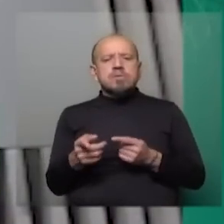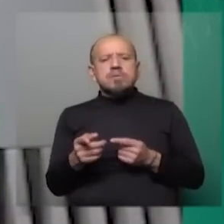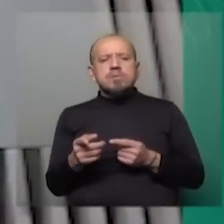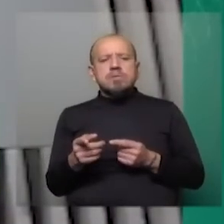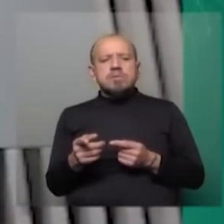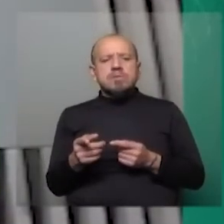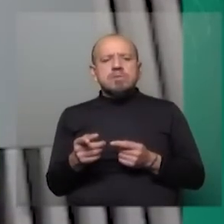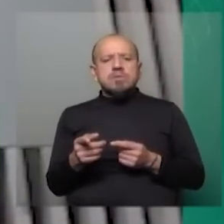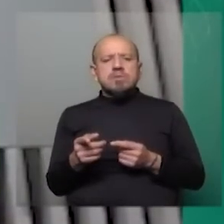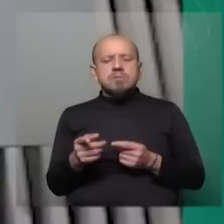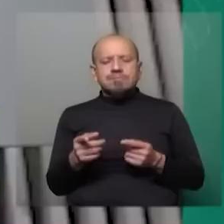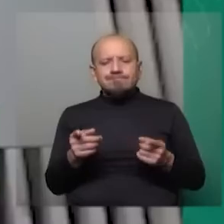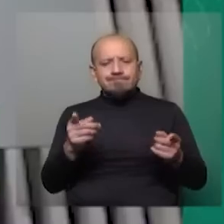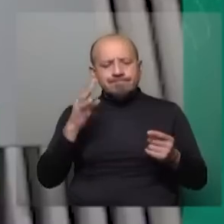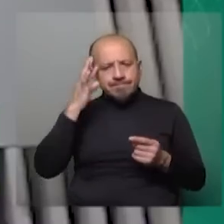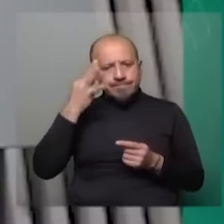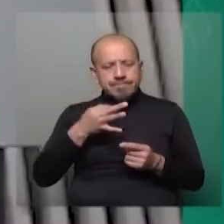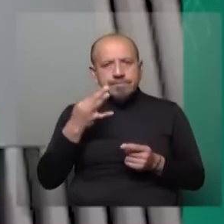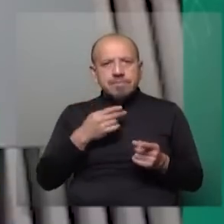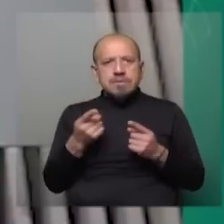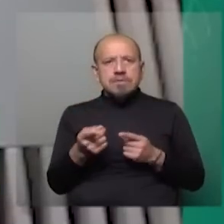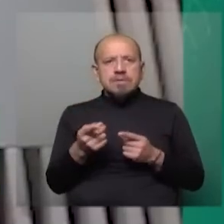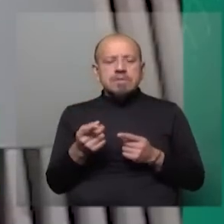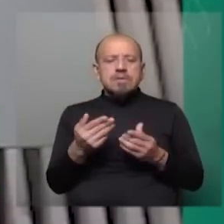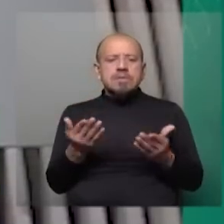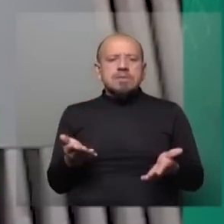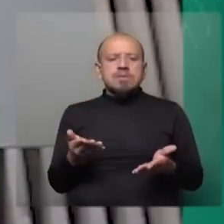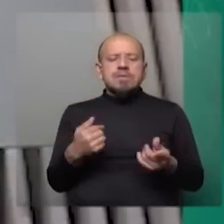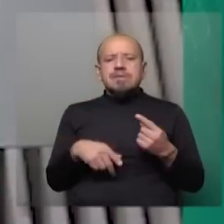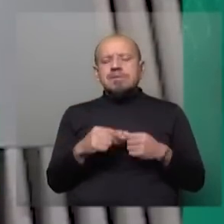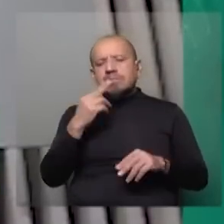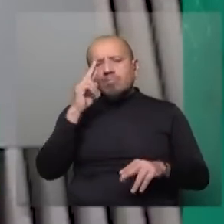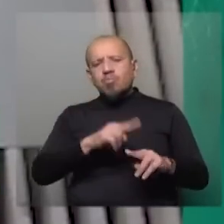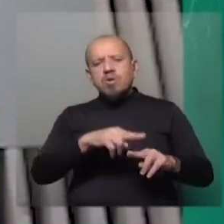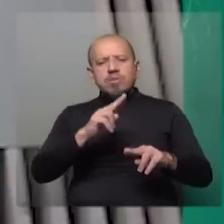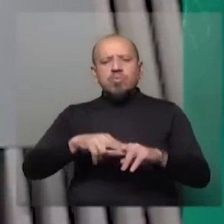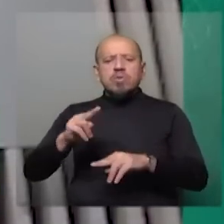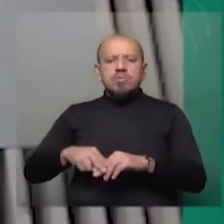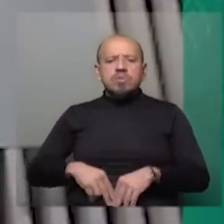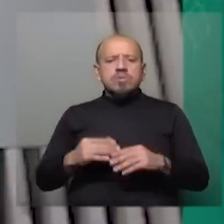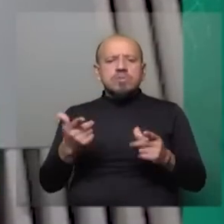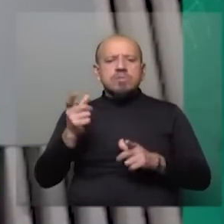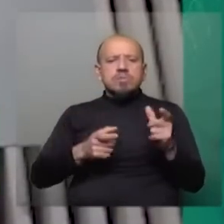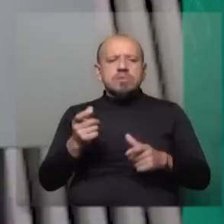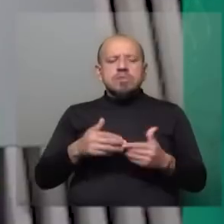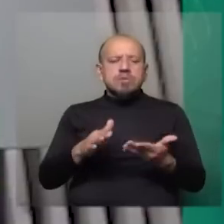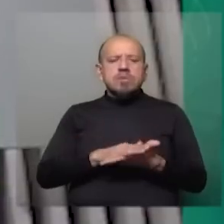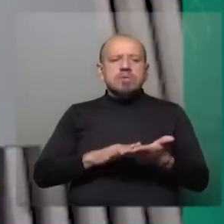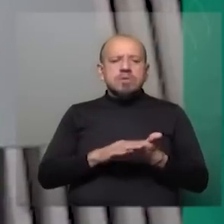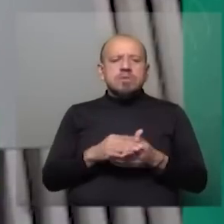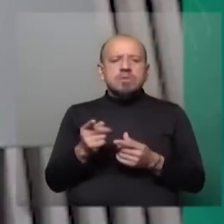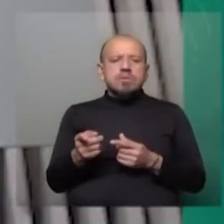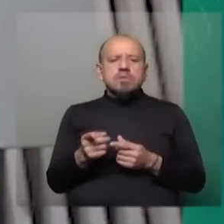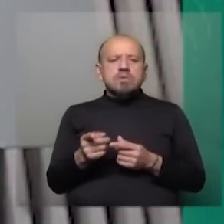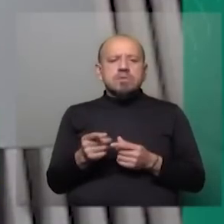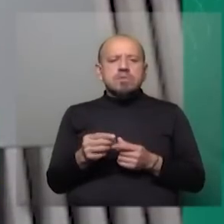sé es Es realmente eh un derramamiento de sangre absurdo de de personas que no tienen nada que ver o sea gas es un es